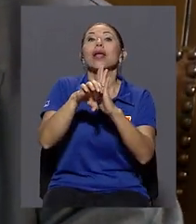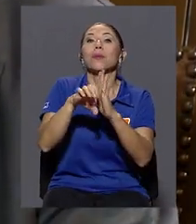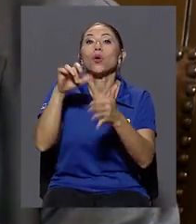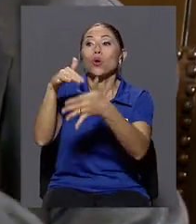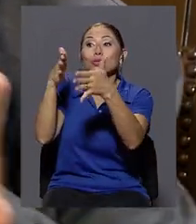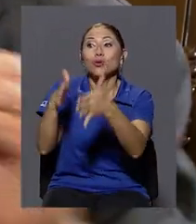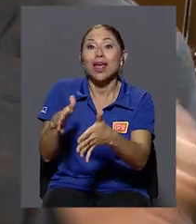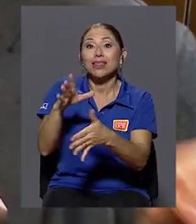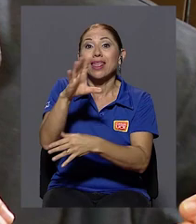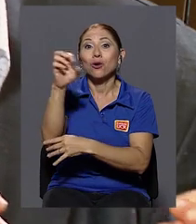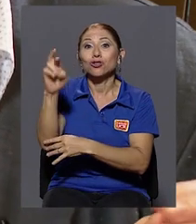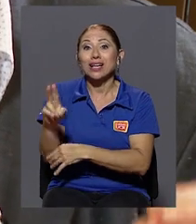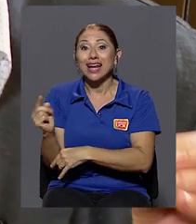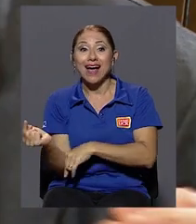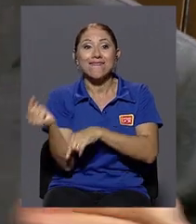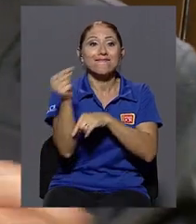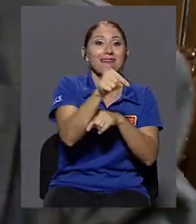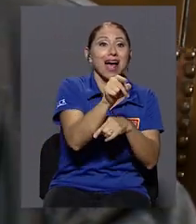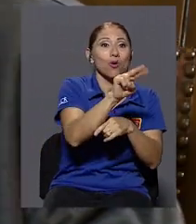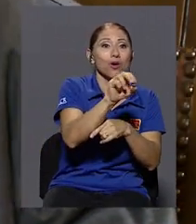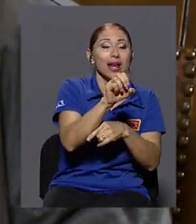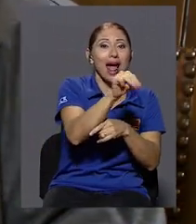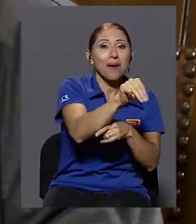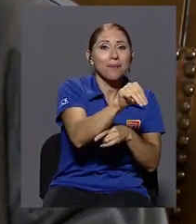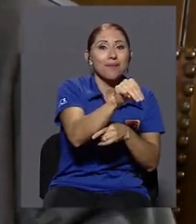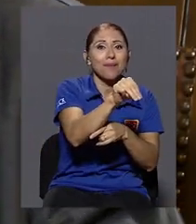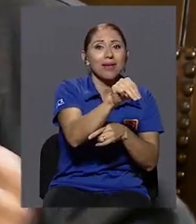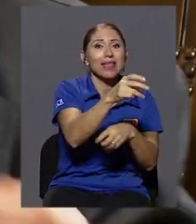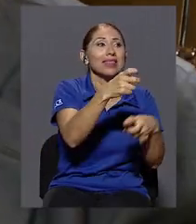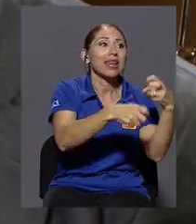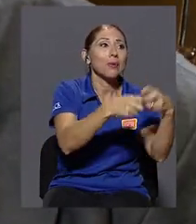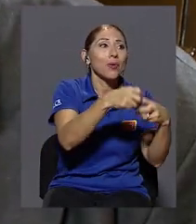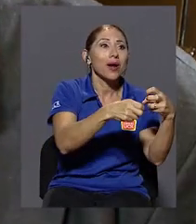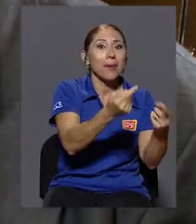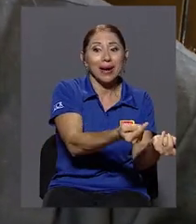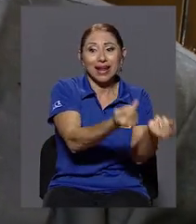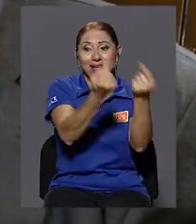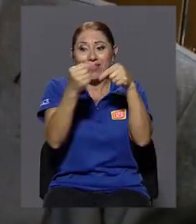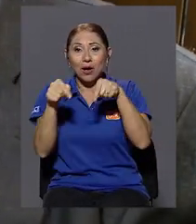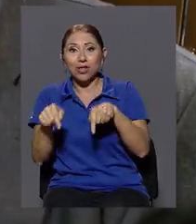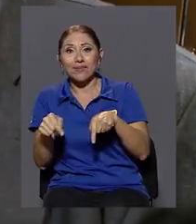Rica va a la UNAM, es muy probable que tenga problemas para que a la vuelta le digan que lo que hizo